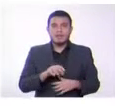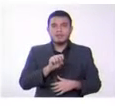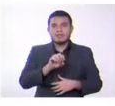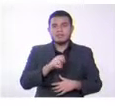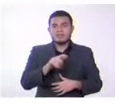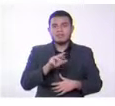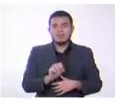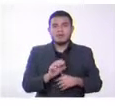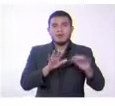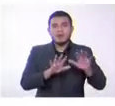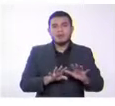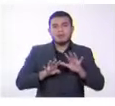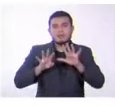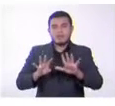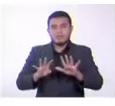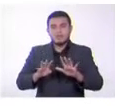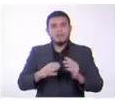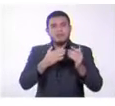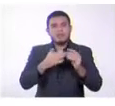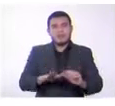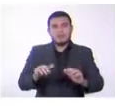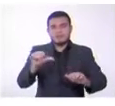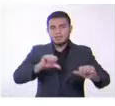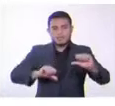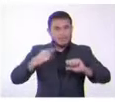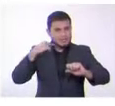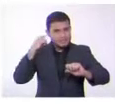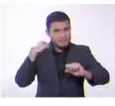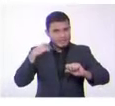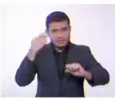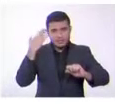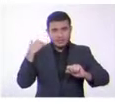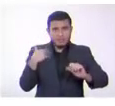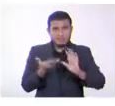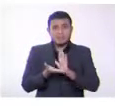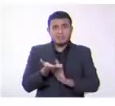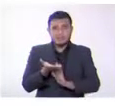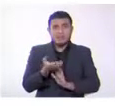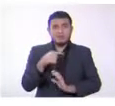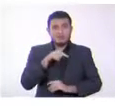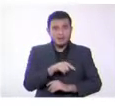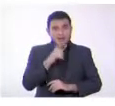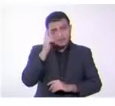XIX, varios científicos desarrollaron la teoría de valencia,